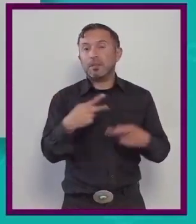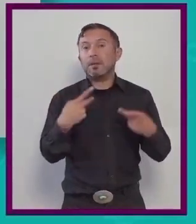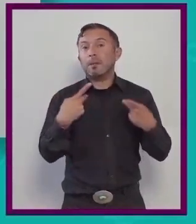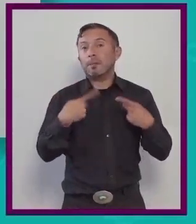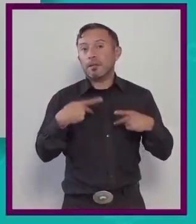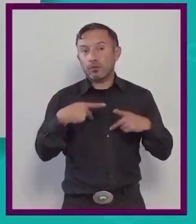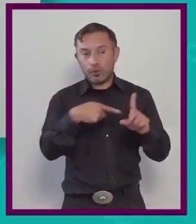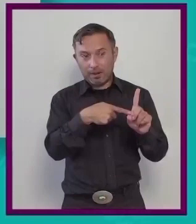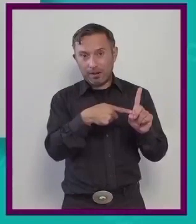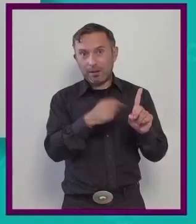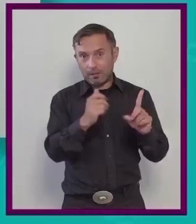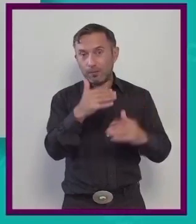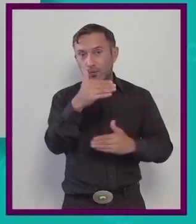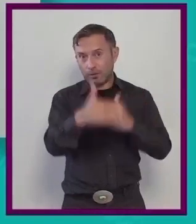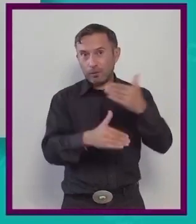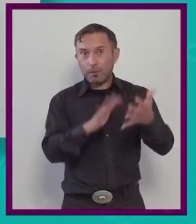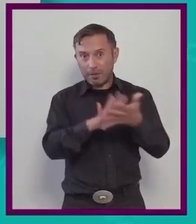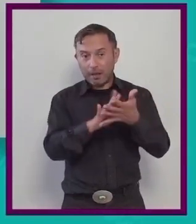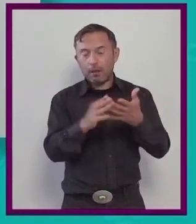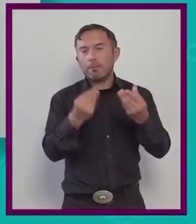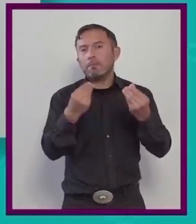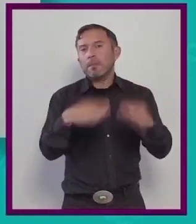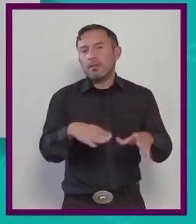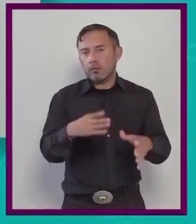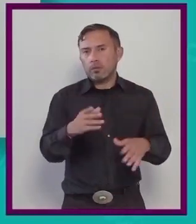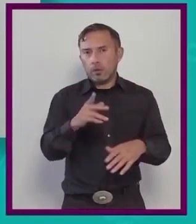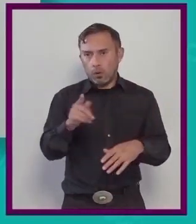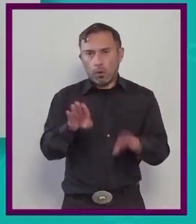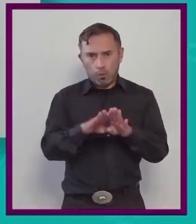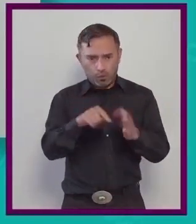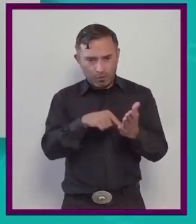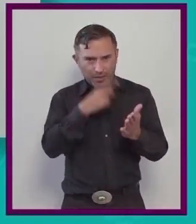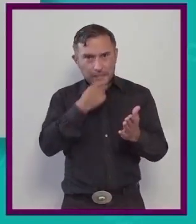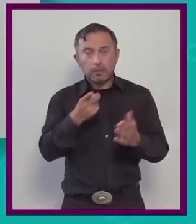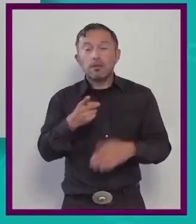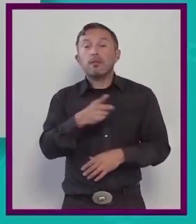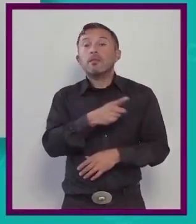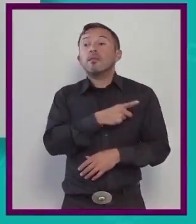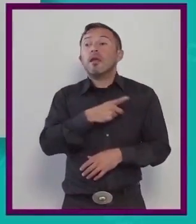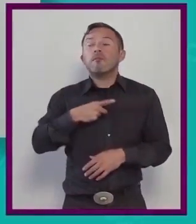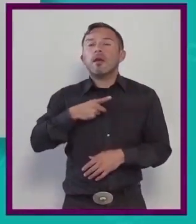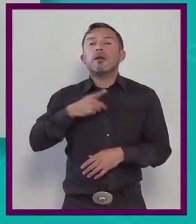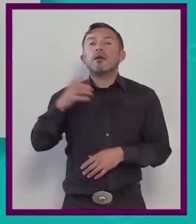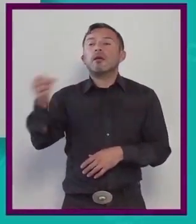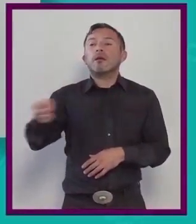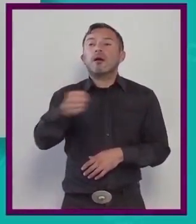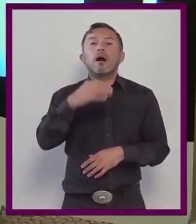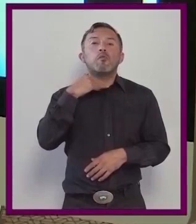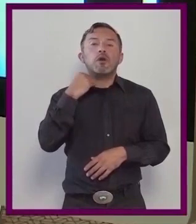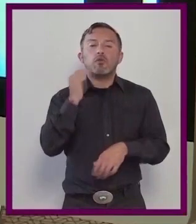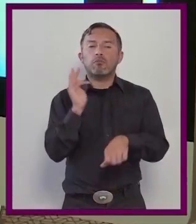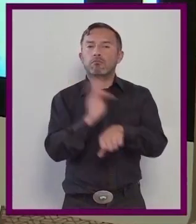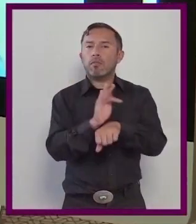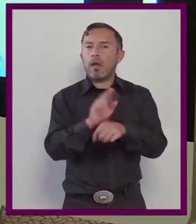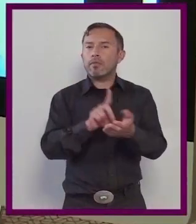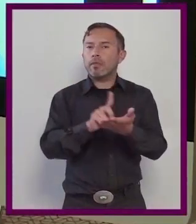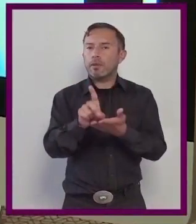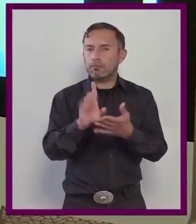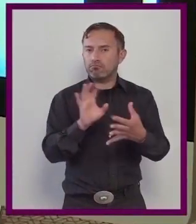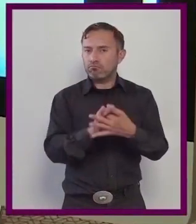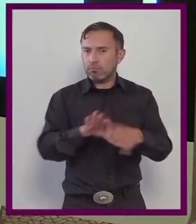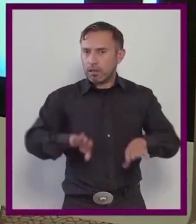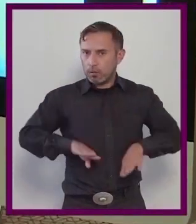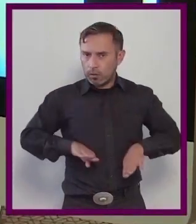que la persona sujeta a un proceso penal tiene derecho, que es a una defensa adecuada. Por eso con